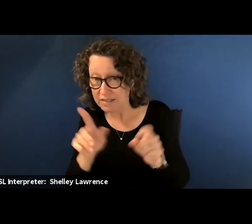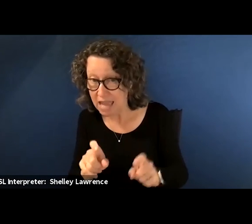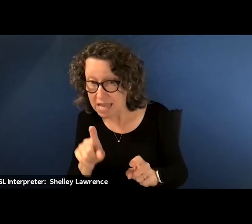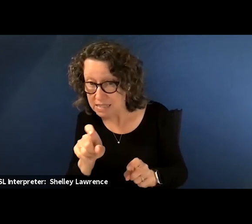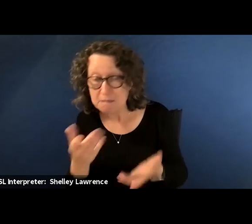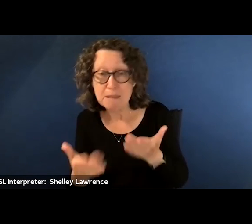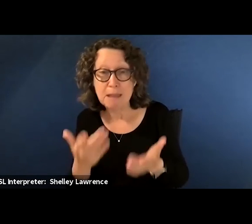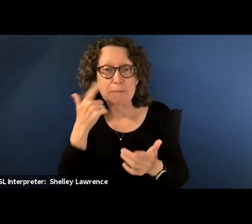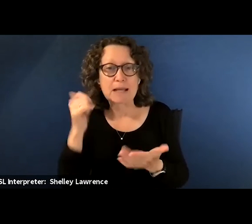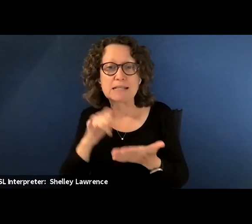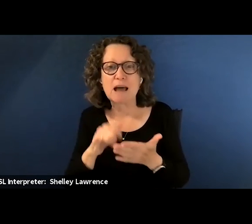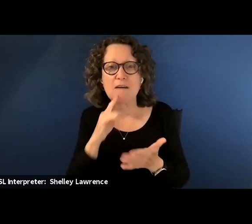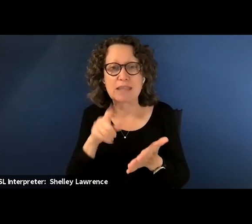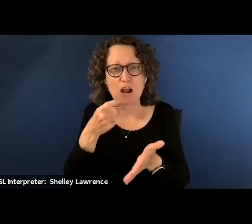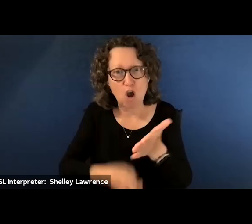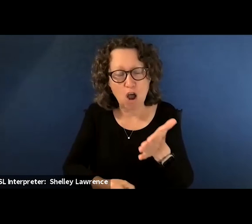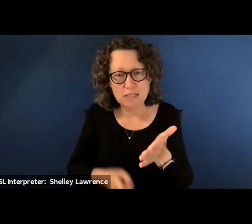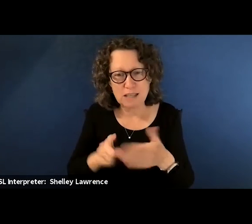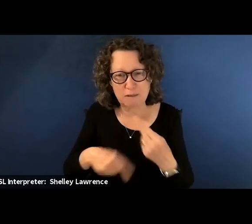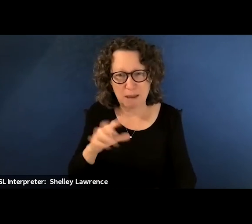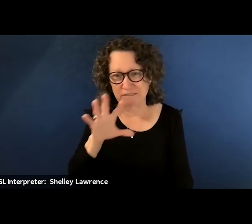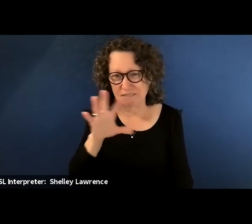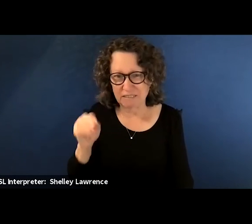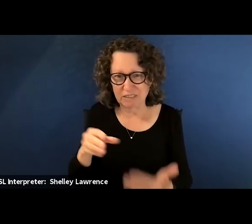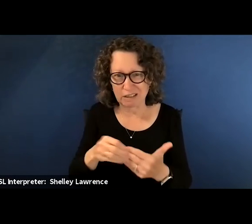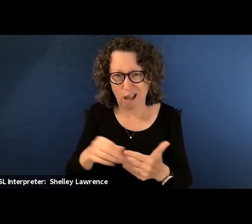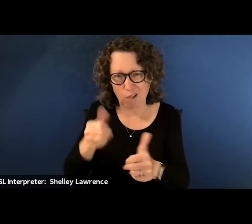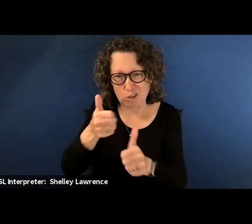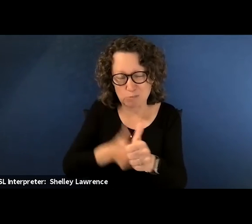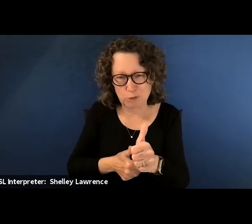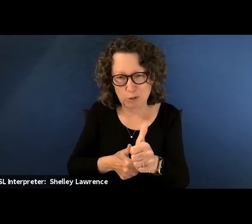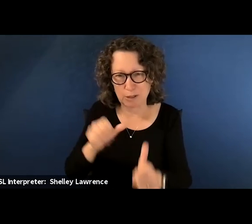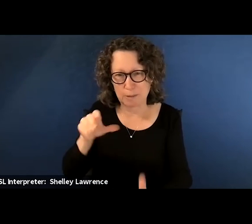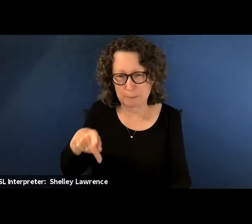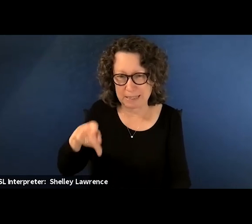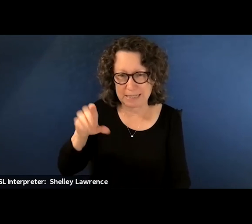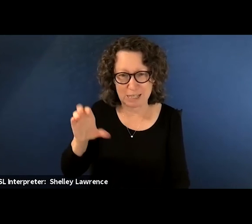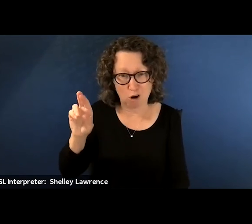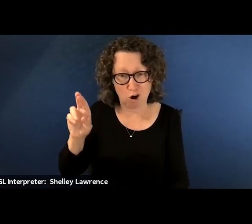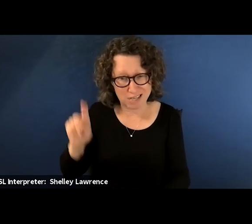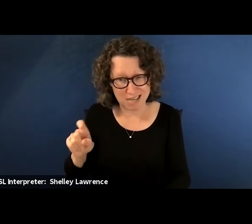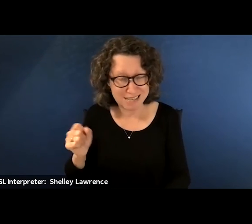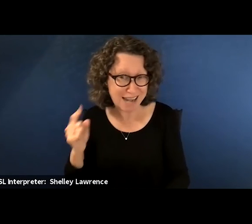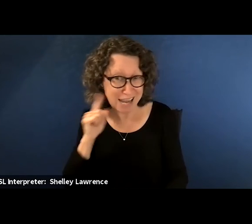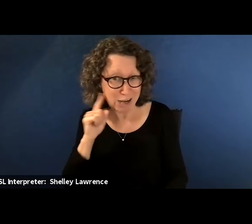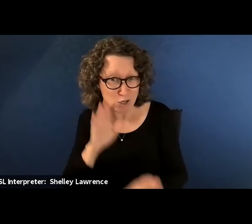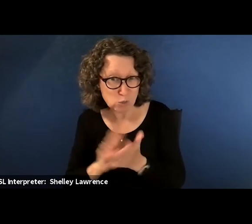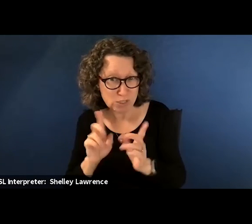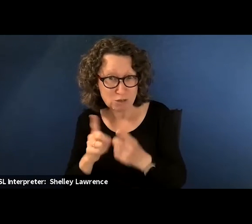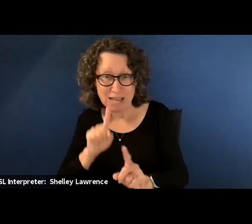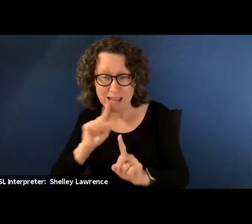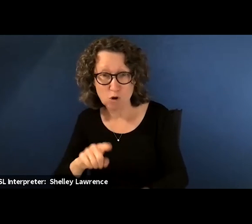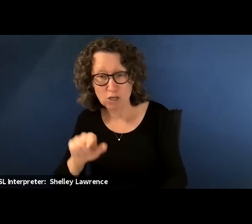¿Será que ustedes no quieren hacerle la prueba a los maestros porque les faltan pruebas?